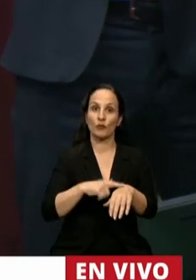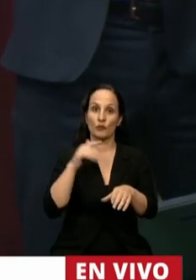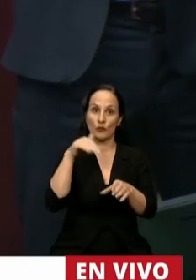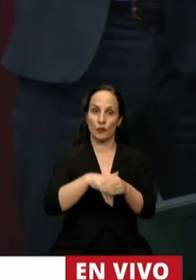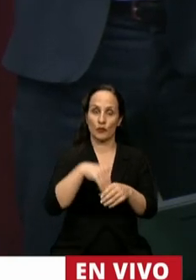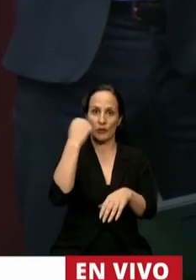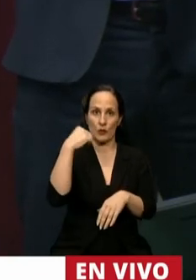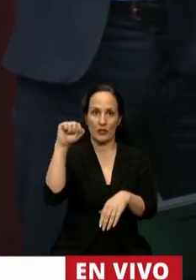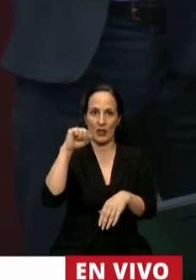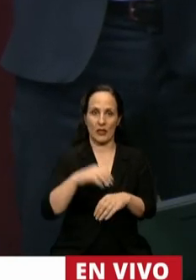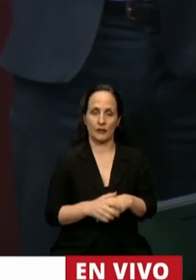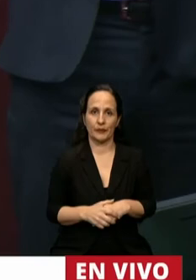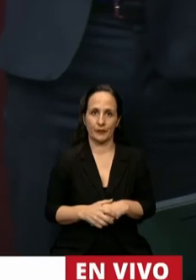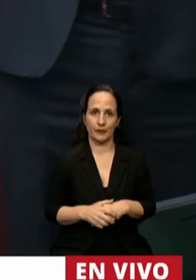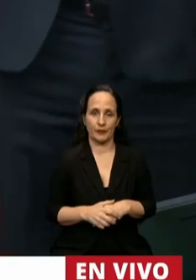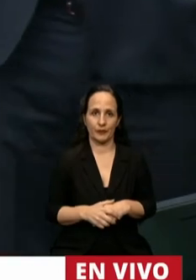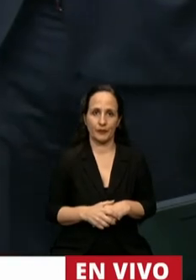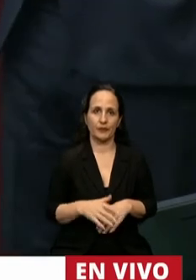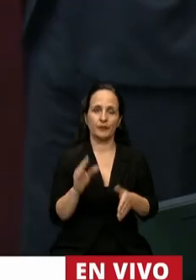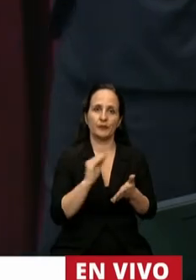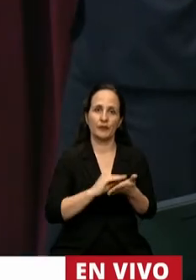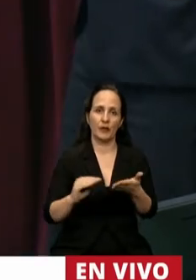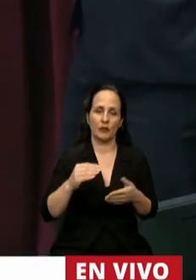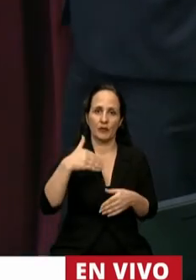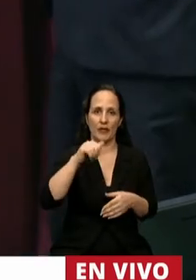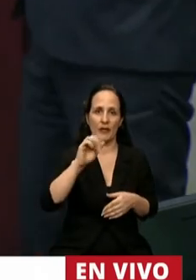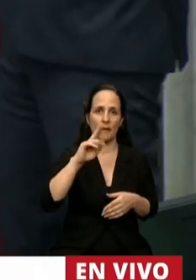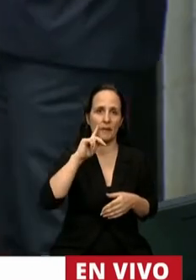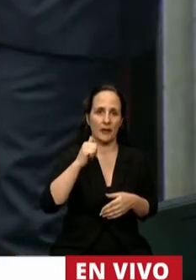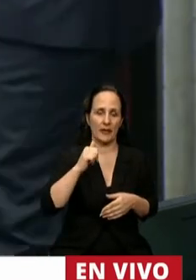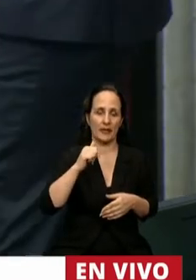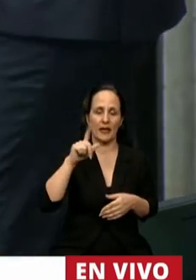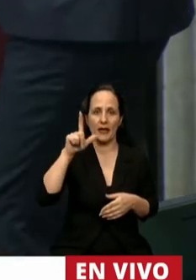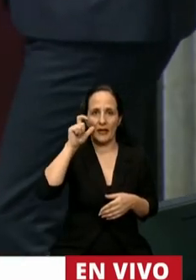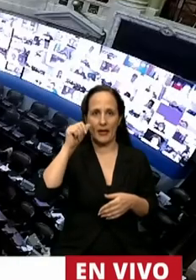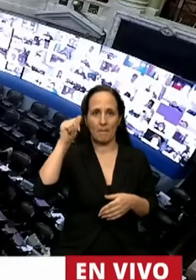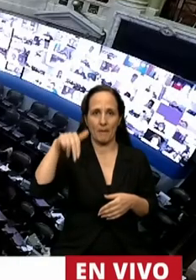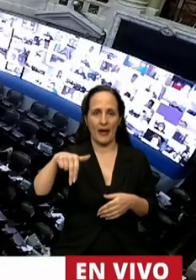Ausente a la hora de votar. Diputada María Lucila Lehmann.